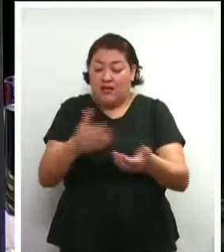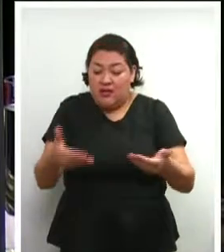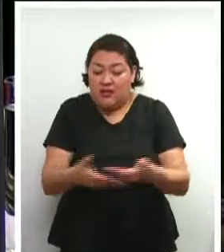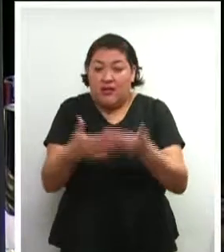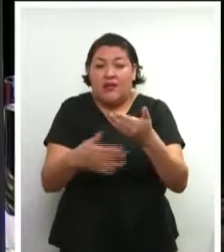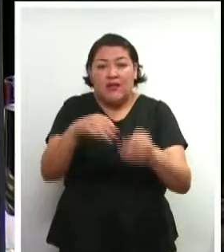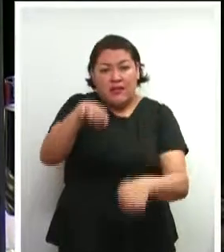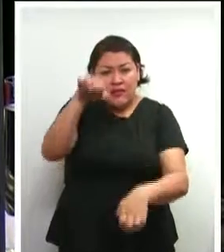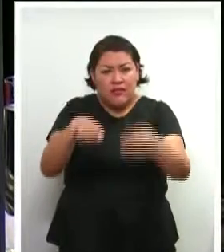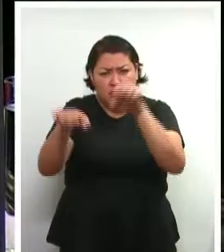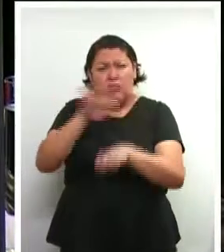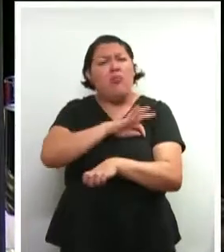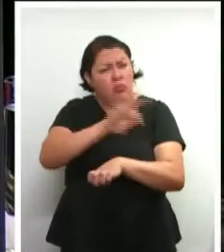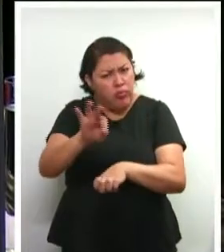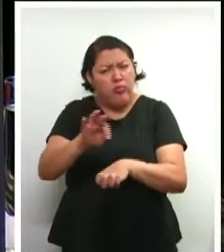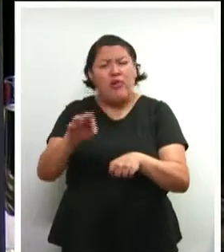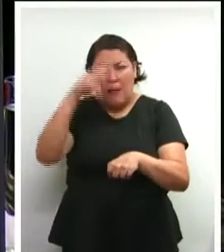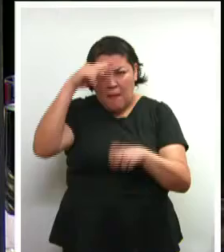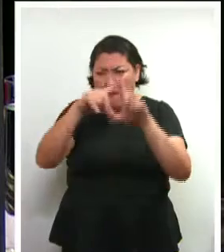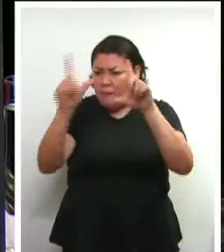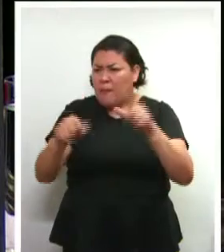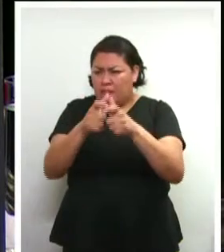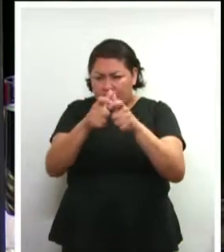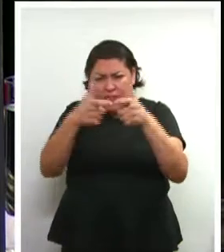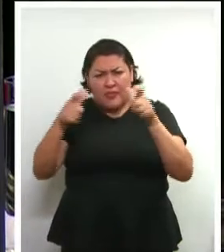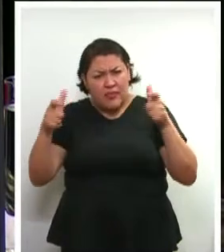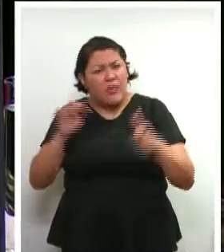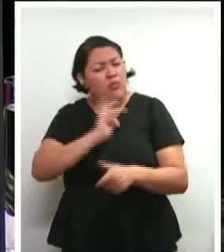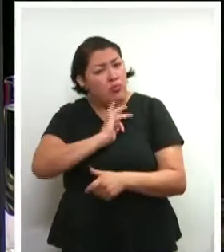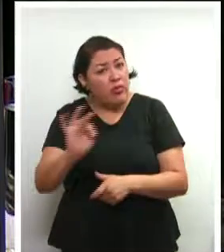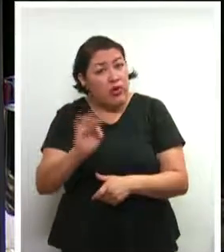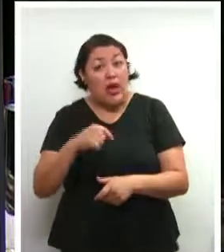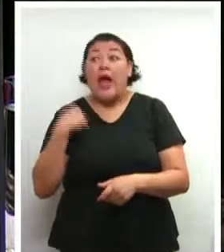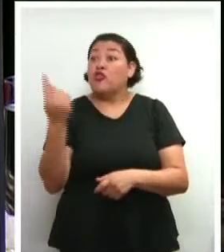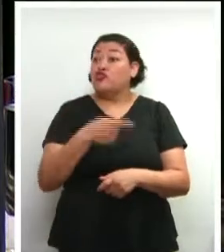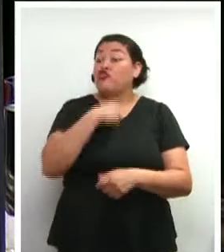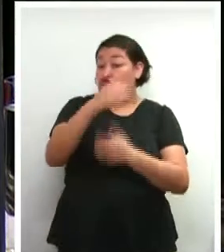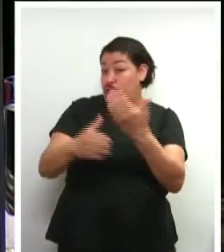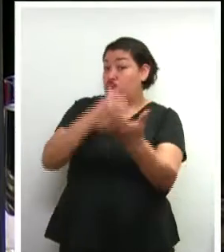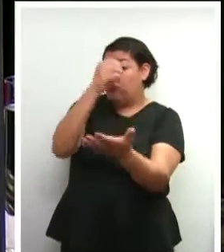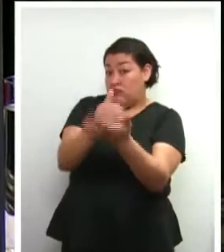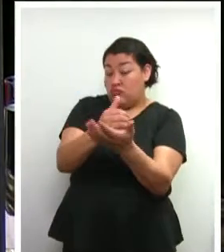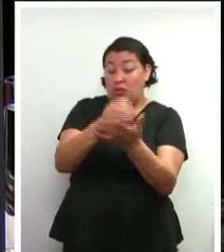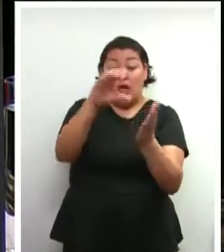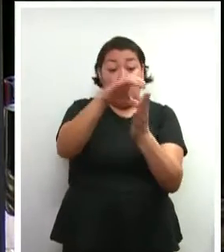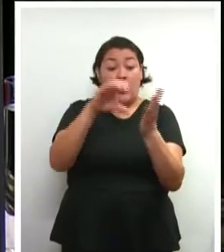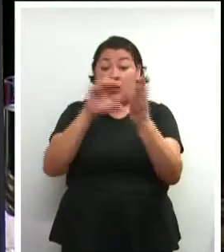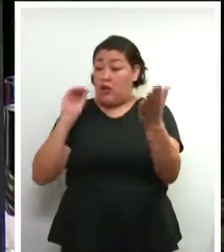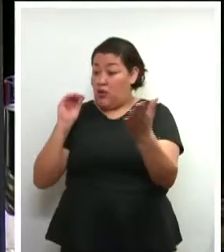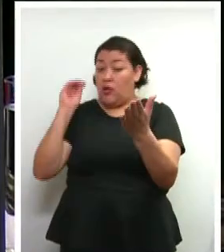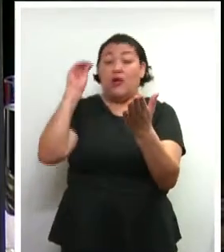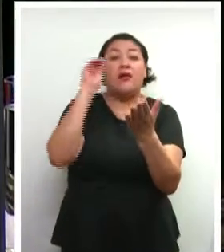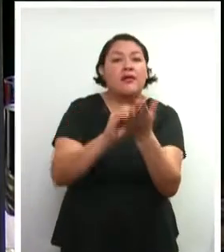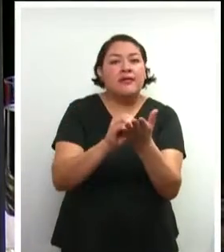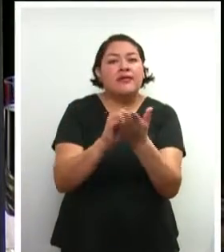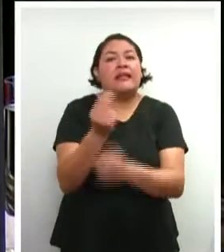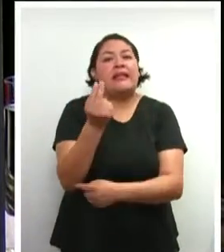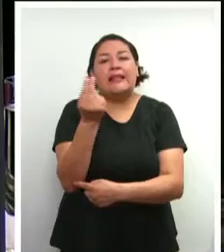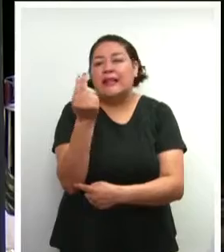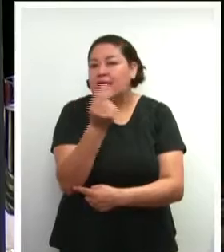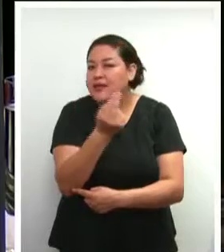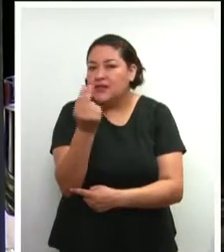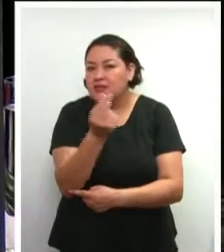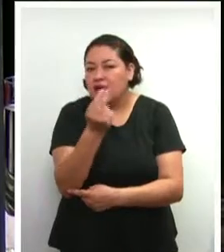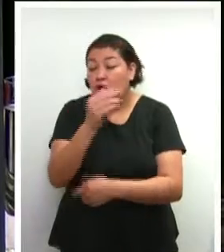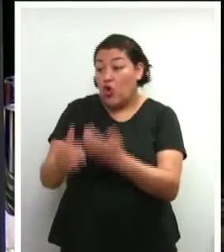una nación. Los capitalinos merecen que nuestra Constitución refleje la grandeza de esta gran